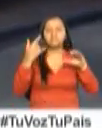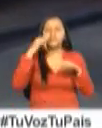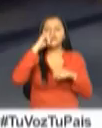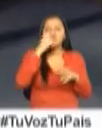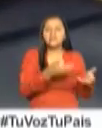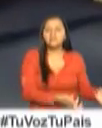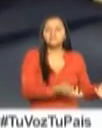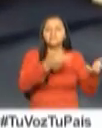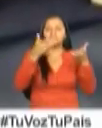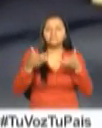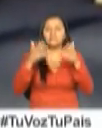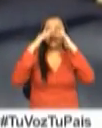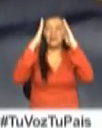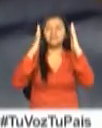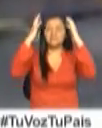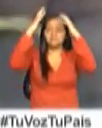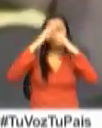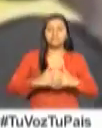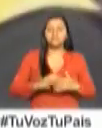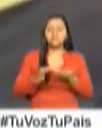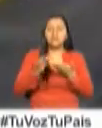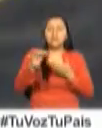escombros de su casa en Amatrice.